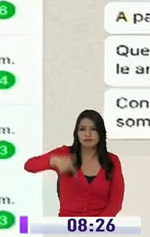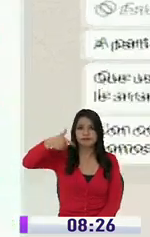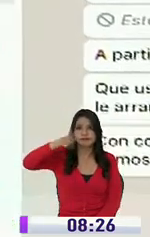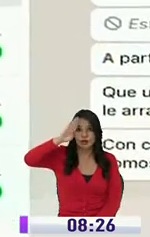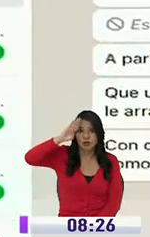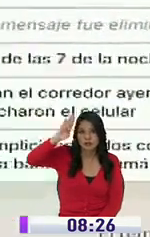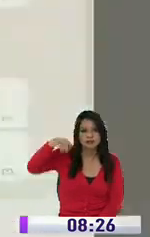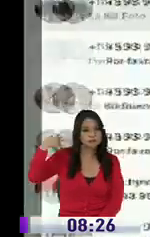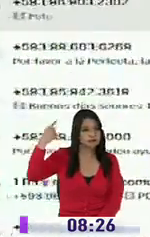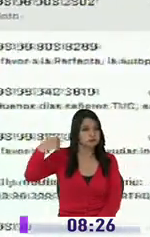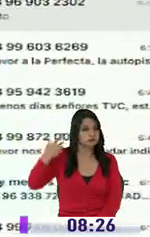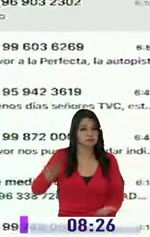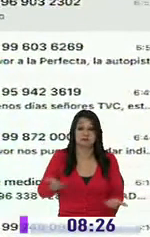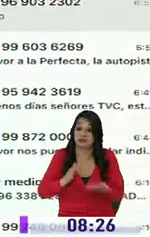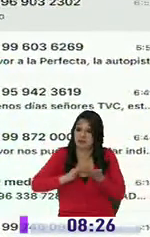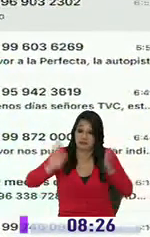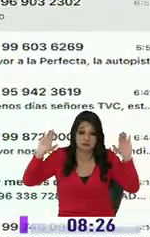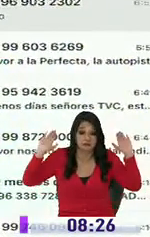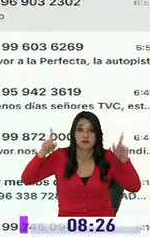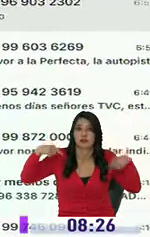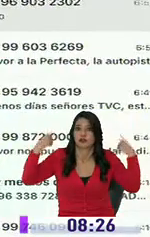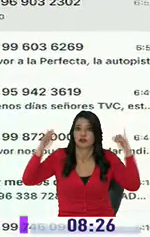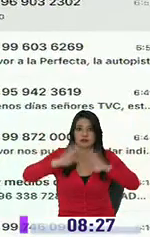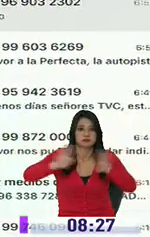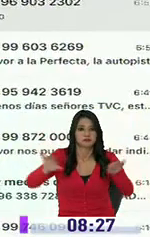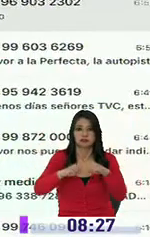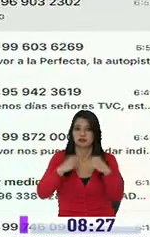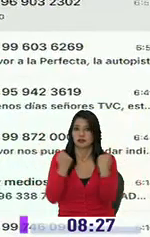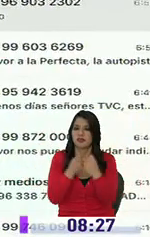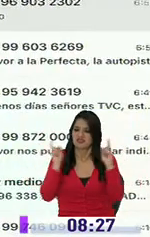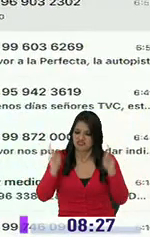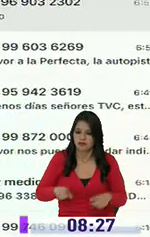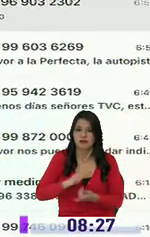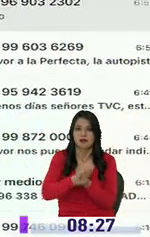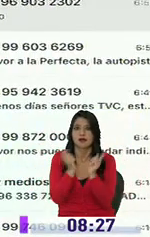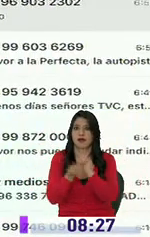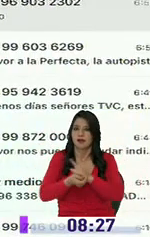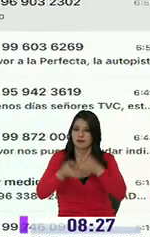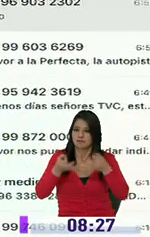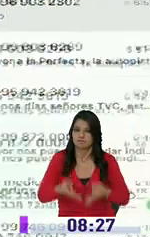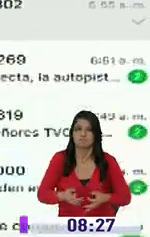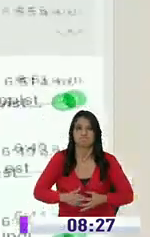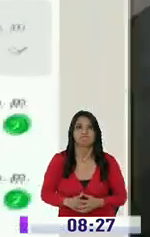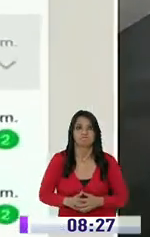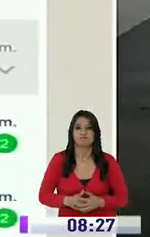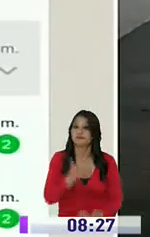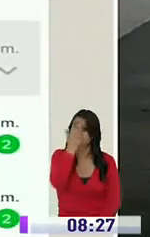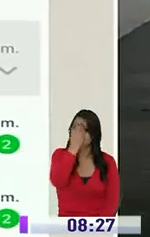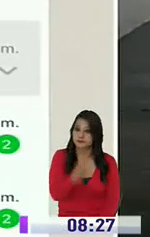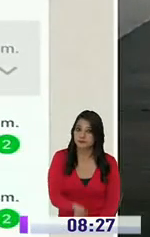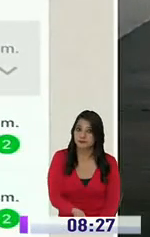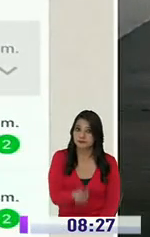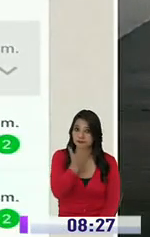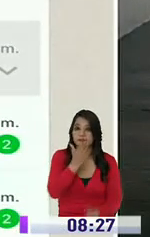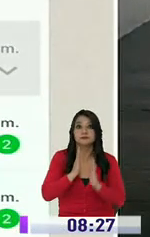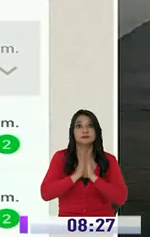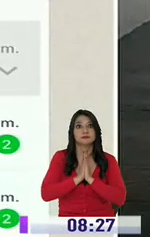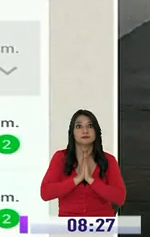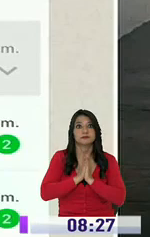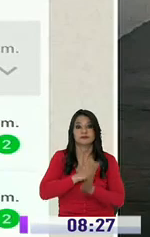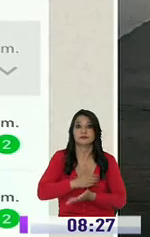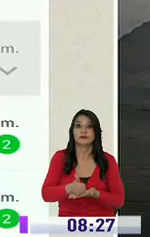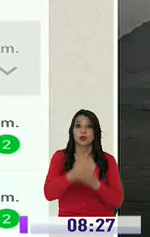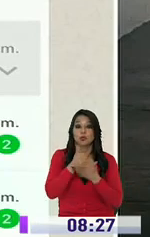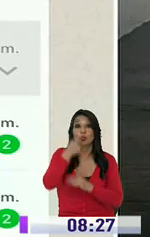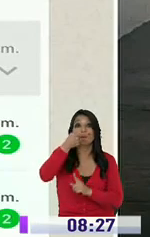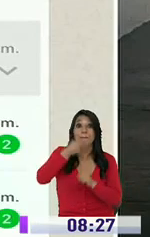Estamos locos, ¿eh? Perdónenme. A la sociedad tiene que entrar en regla en ciertas cosas. Buenos días. Por pedirles que nos ayuden. Ya hace un mes